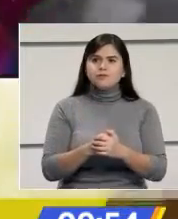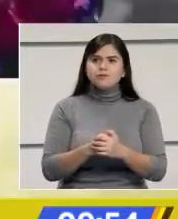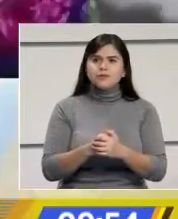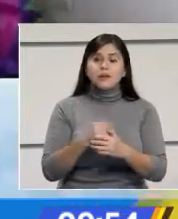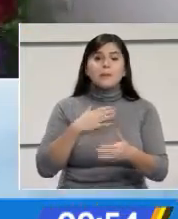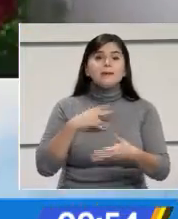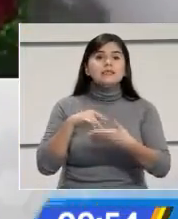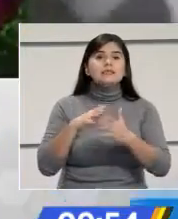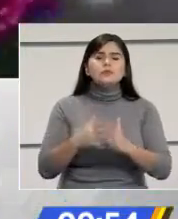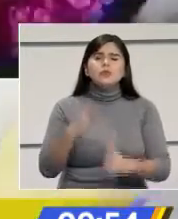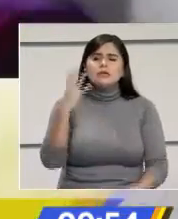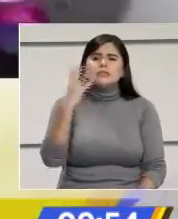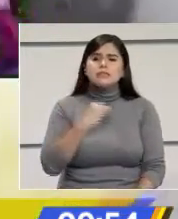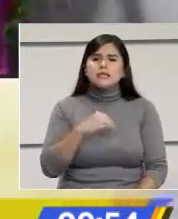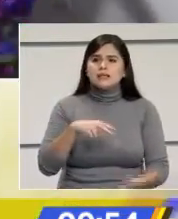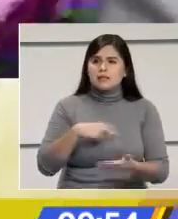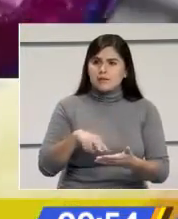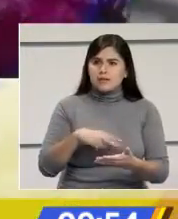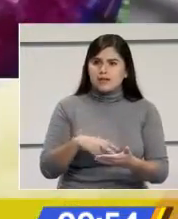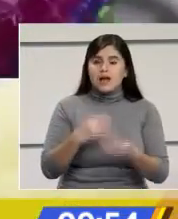lindísimo.